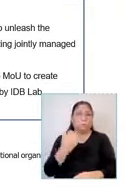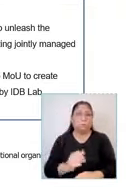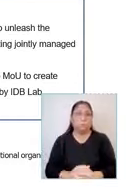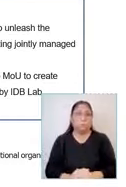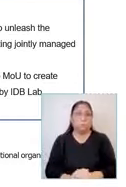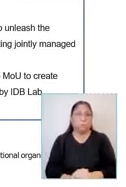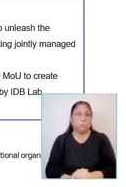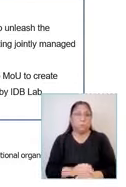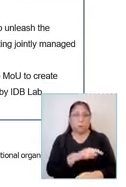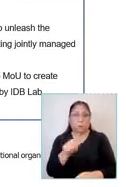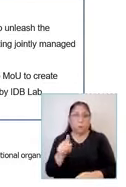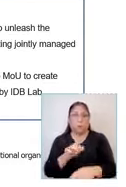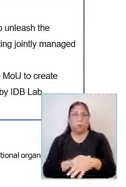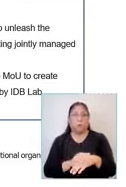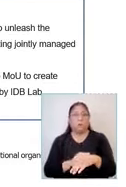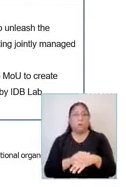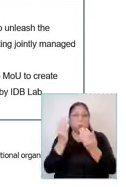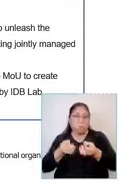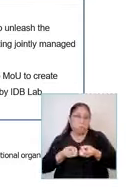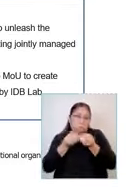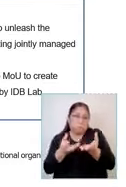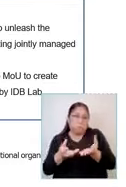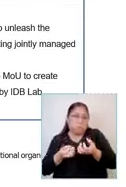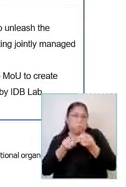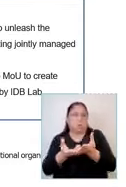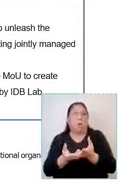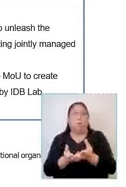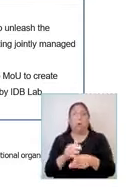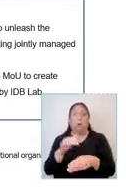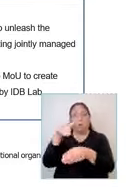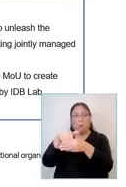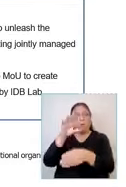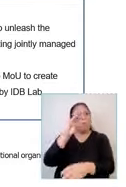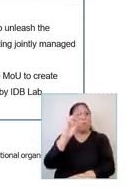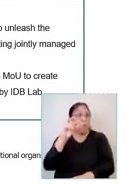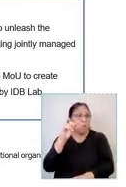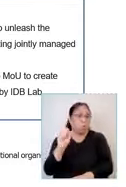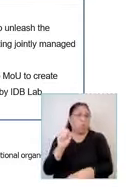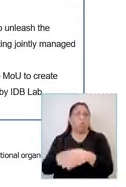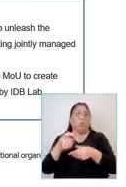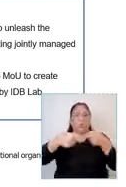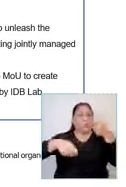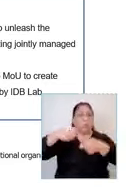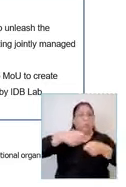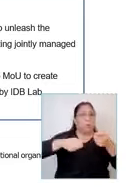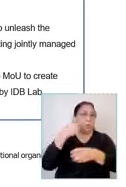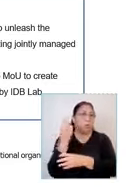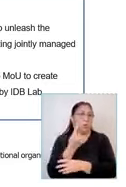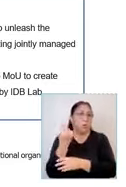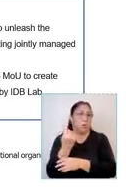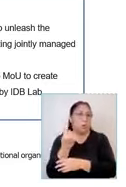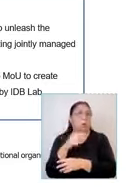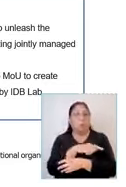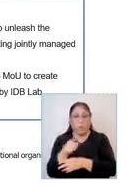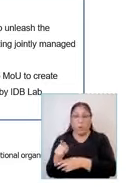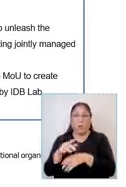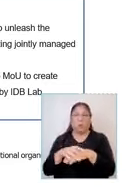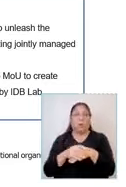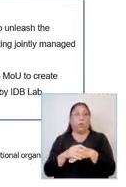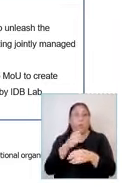estas proporcionaban los bonos o la inversión en general para que los